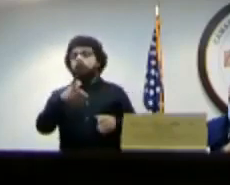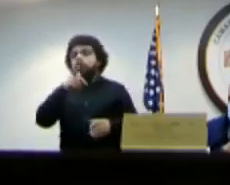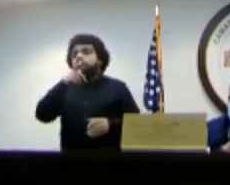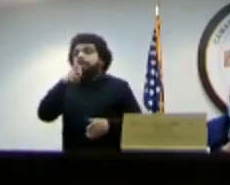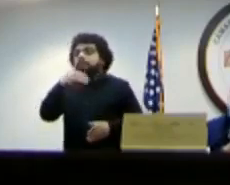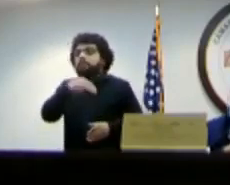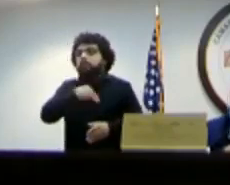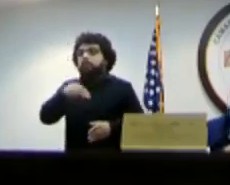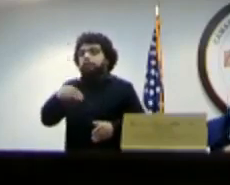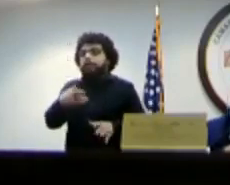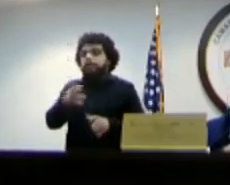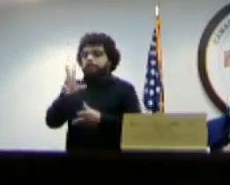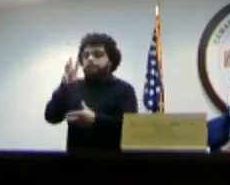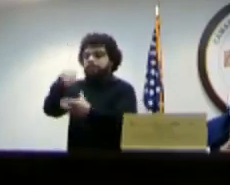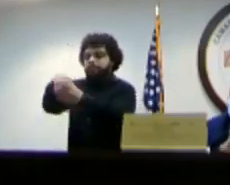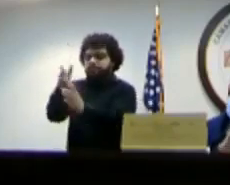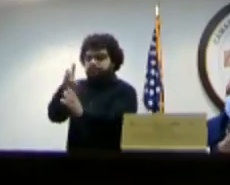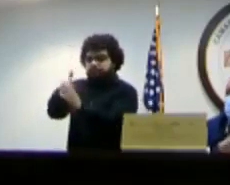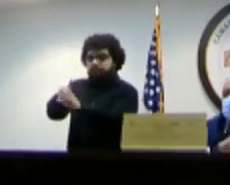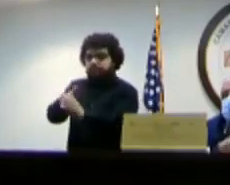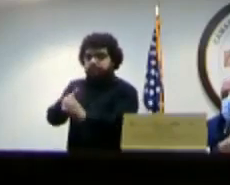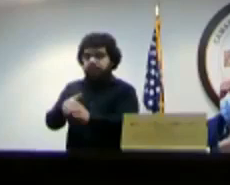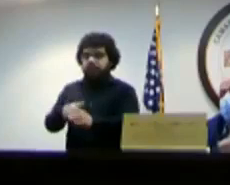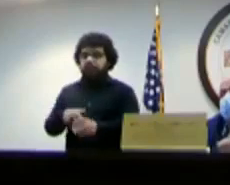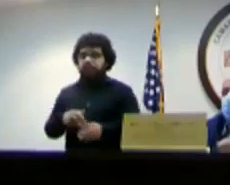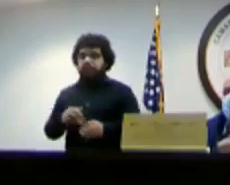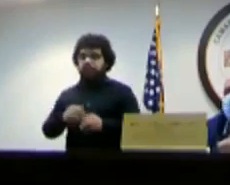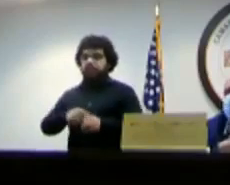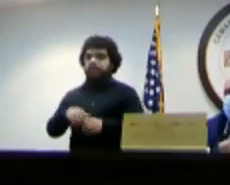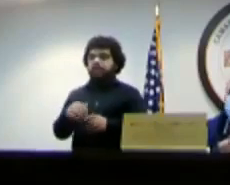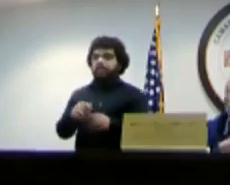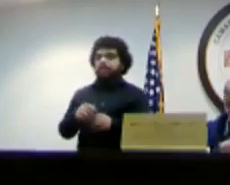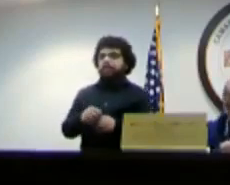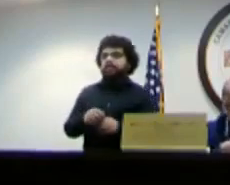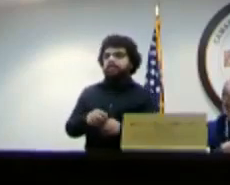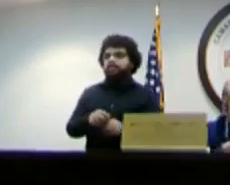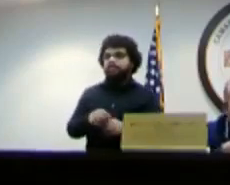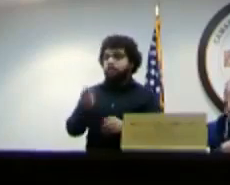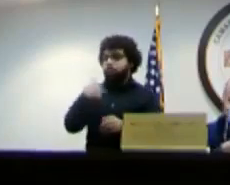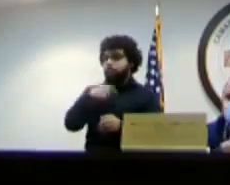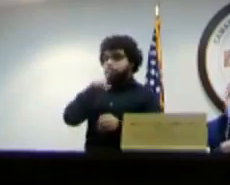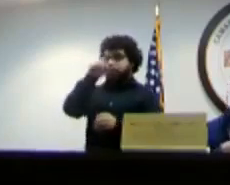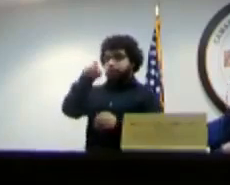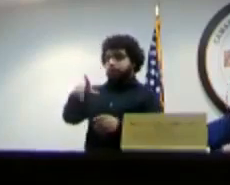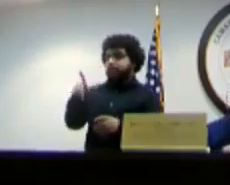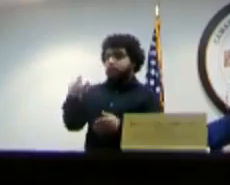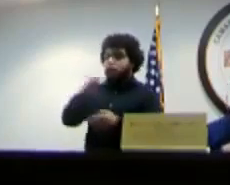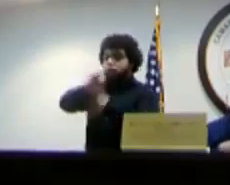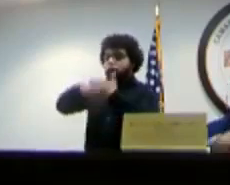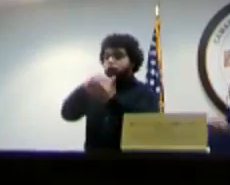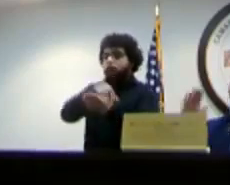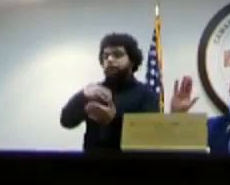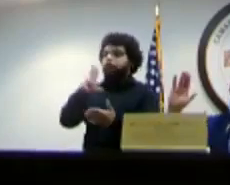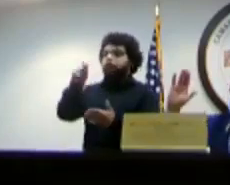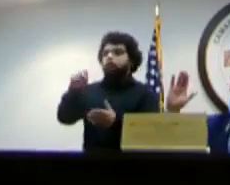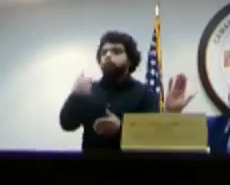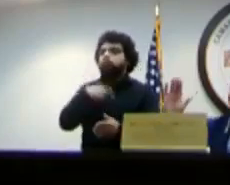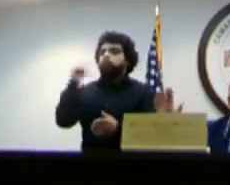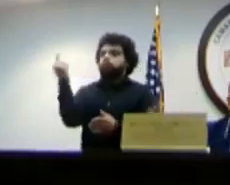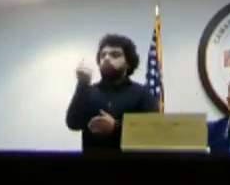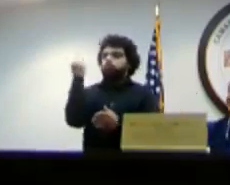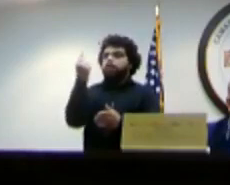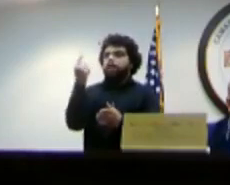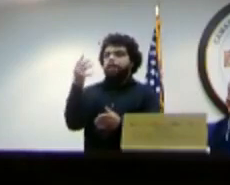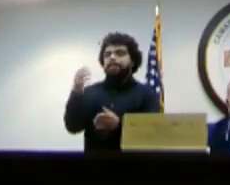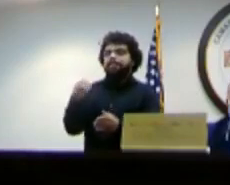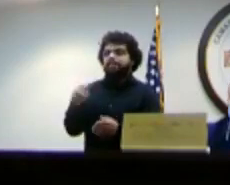miembros que componen. Y fíjese, no ha dicho ni los miembros. Le pregunté quién representa a la Autoridad de Energía Eléctrica en ese comité. ¡Ay! El secreto